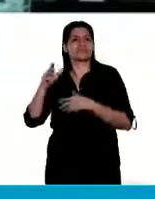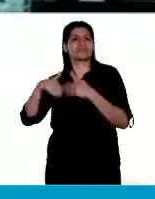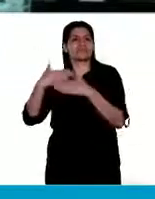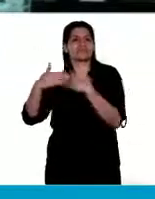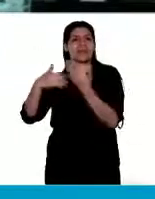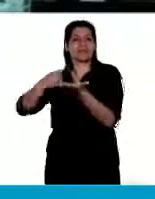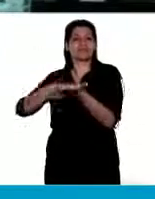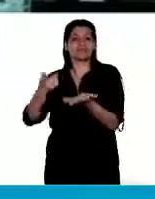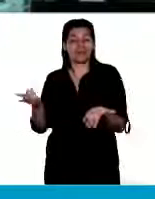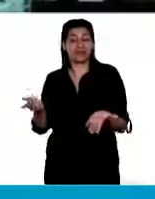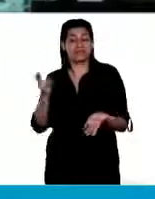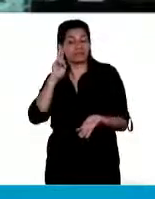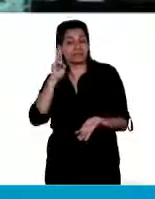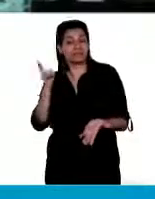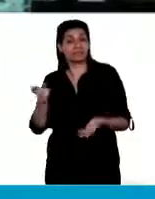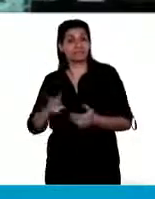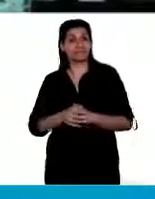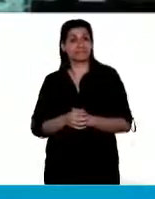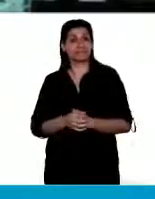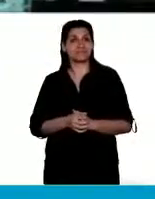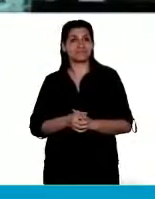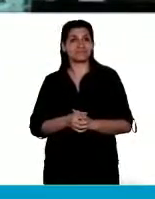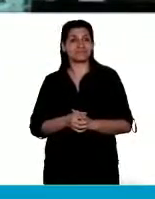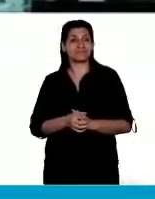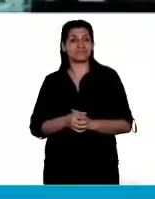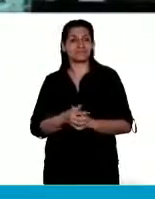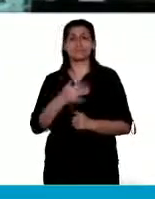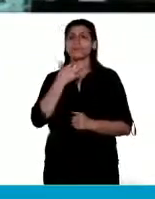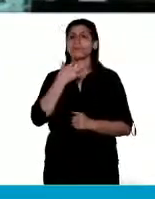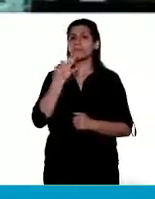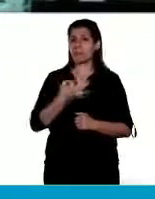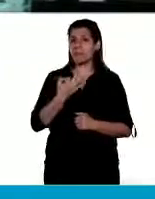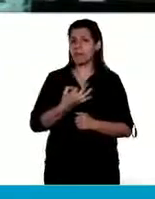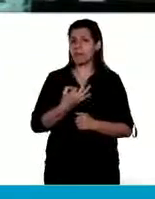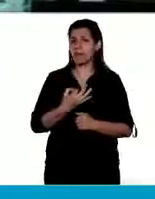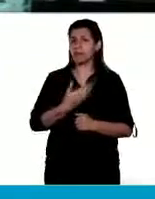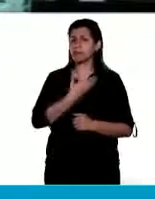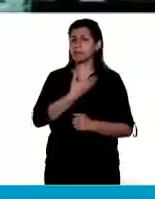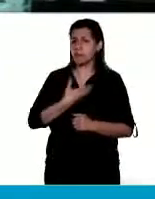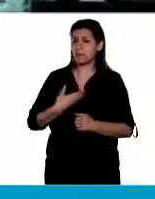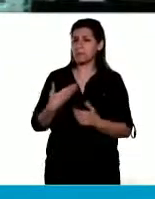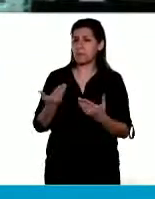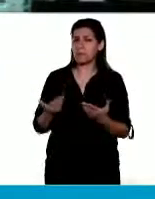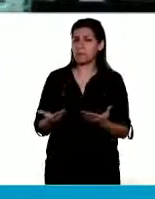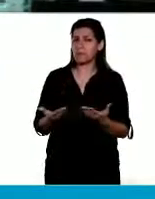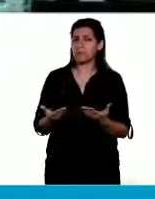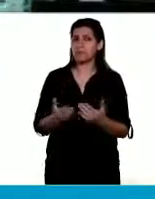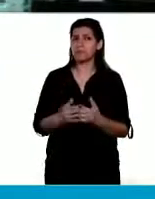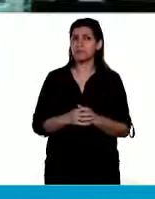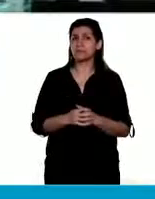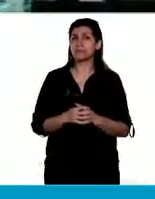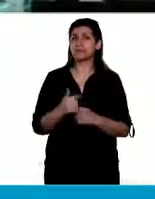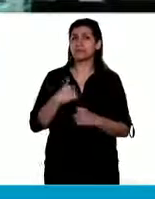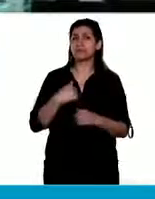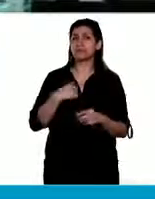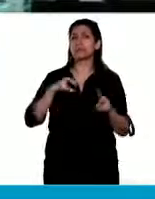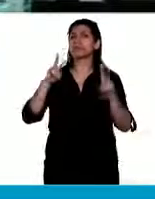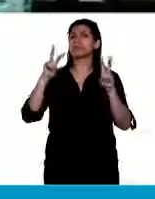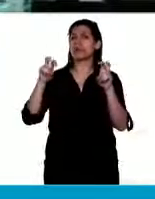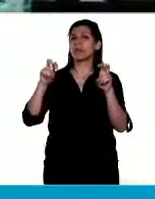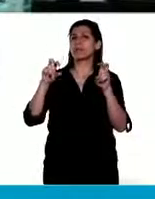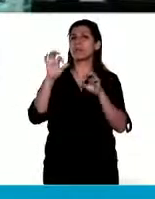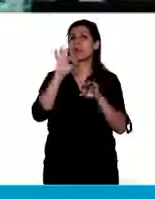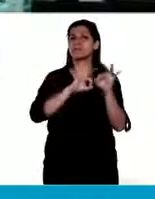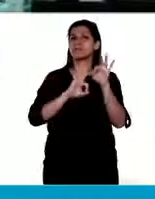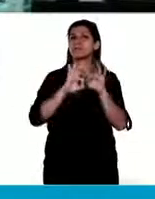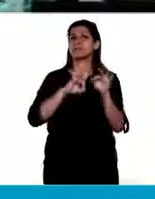decisión. La verdad, señor presidente, que me iba a referir a los proyectos que se